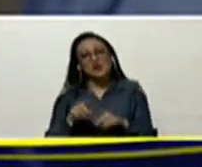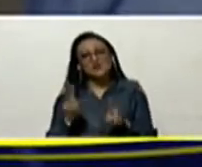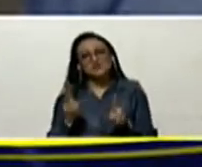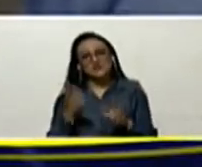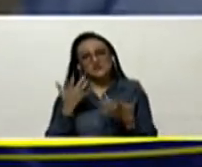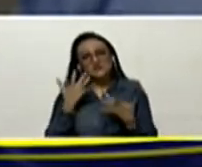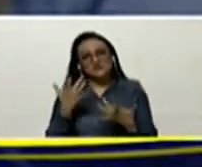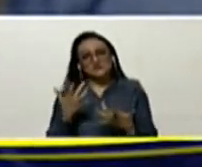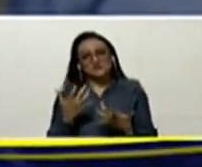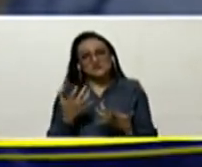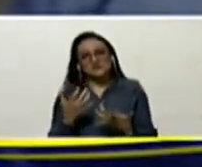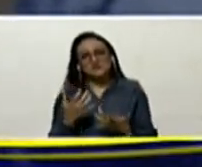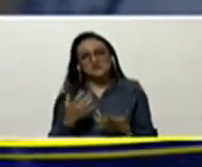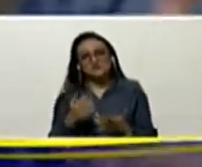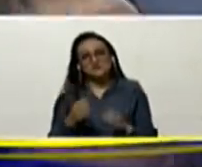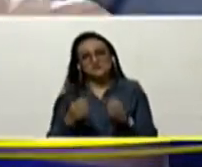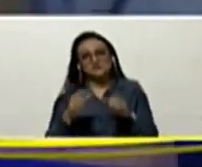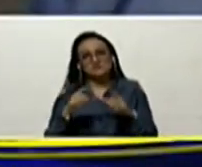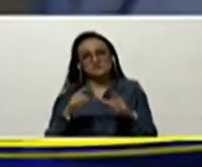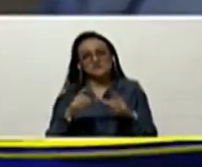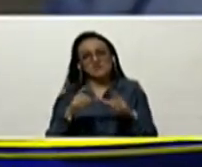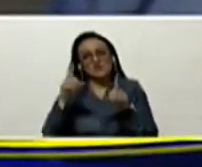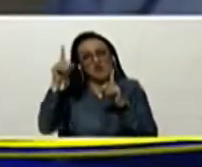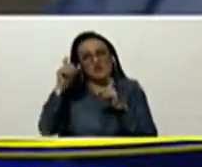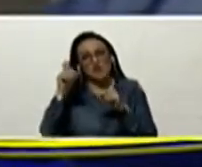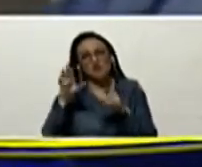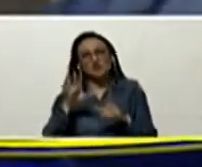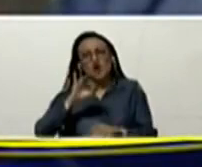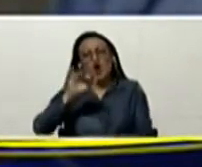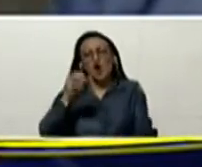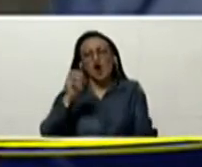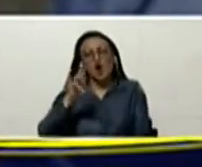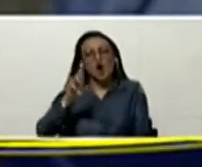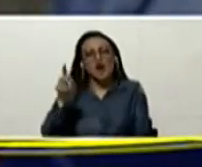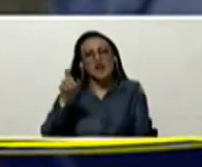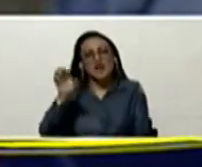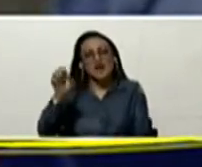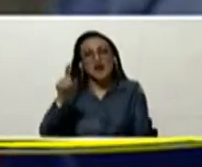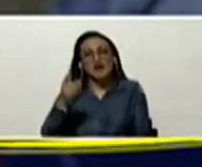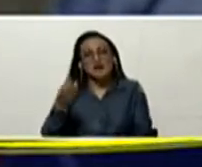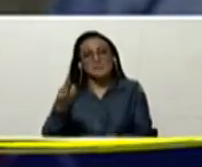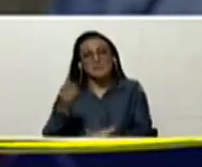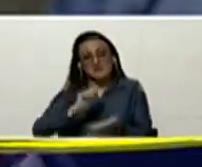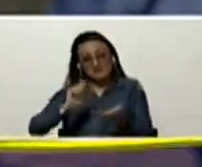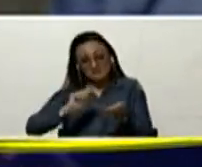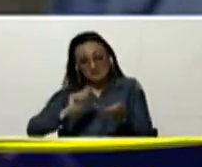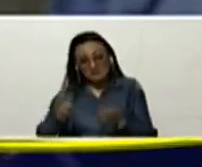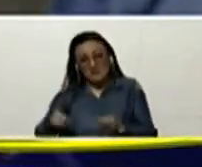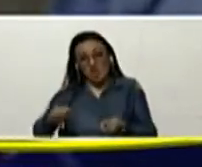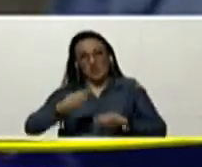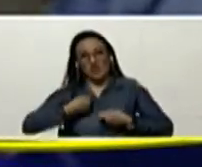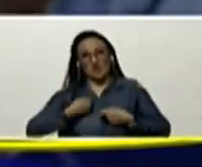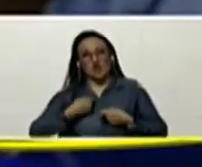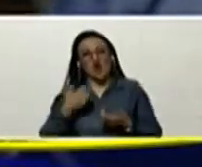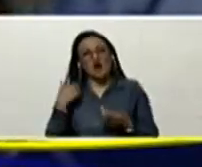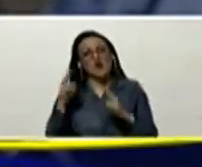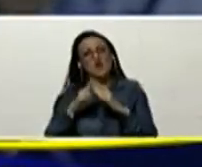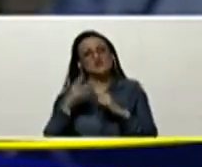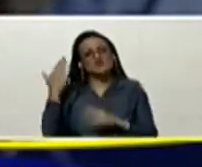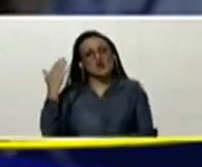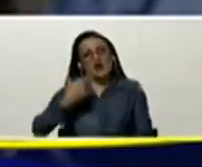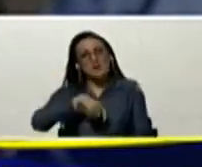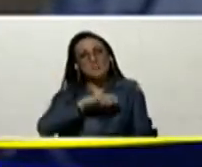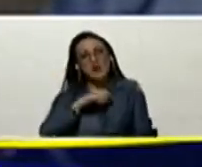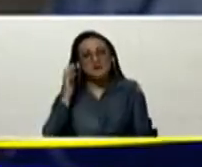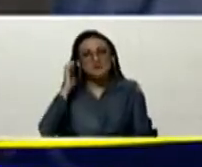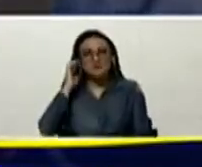Raúl Casal, una postal de Jorge Amado, que él me dedica luego que nos conocimos en España